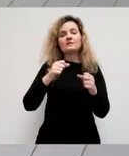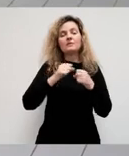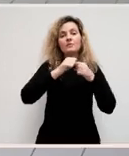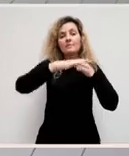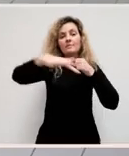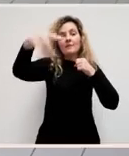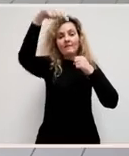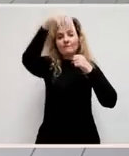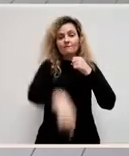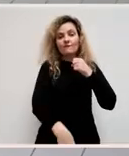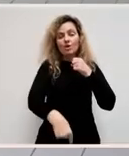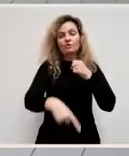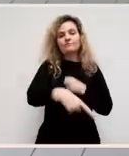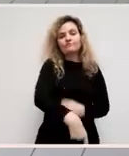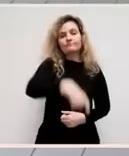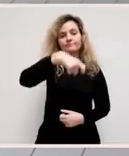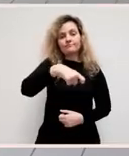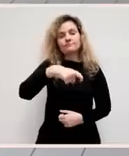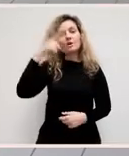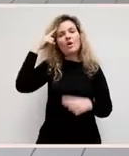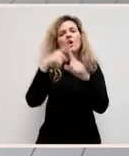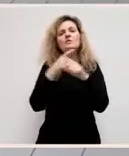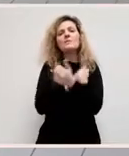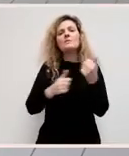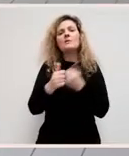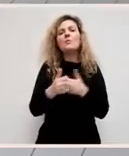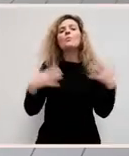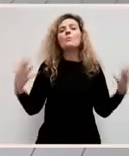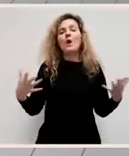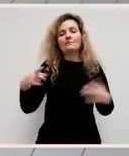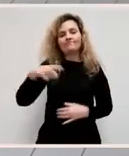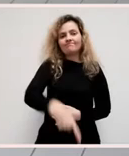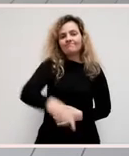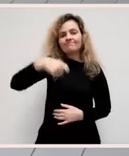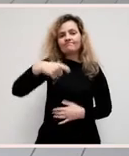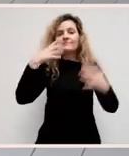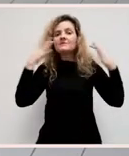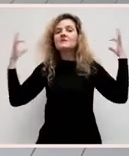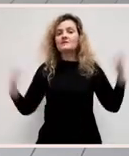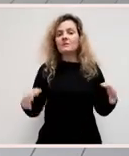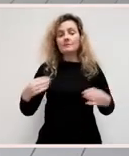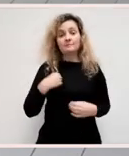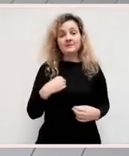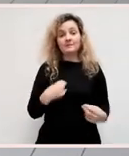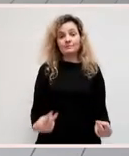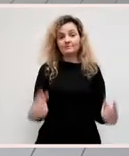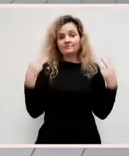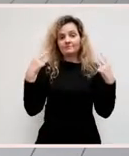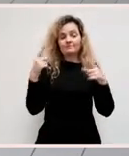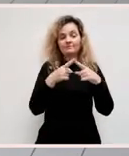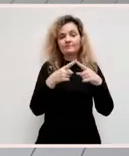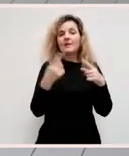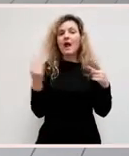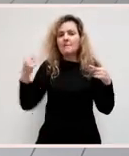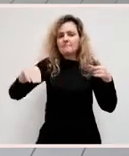que se afirmen de una manera segura este es que bebés aquí bueno este concretamente sapos decía que hay otros dos más